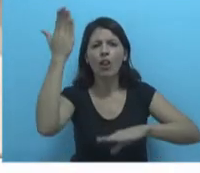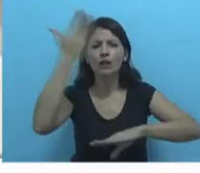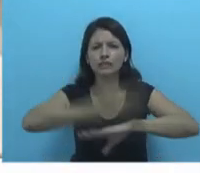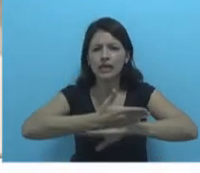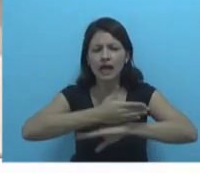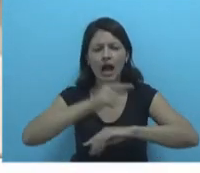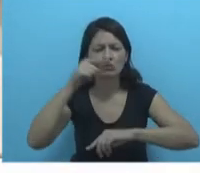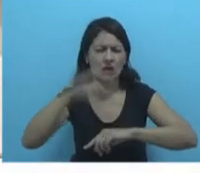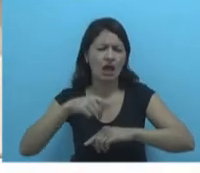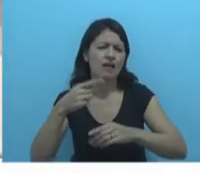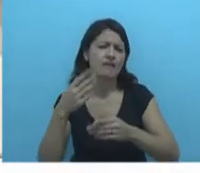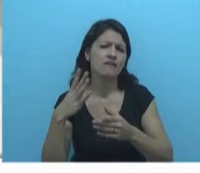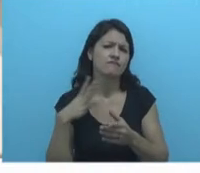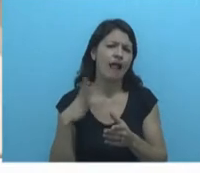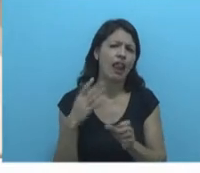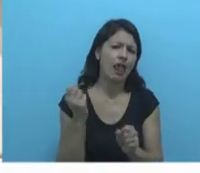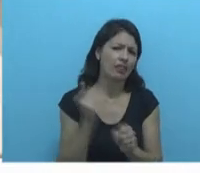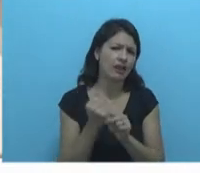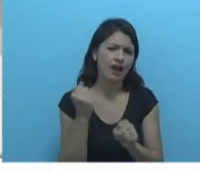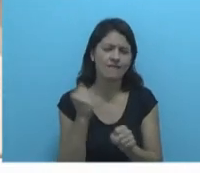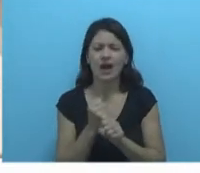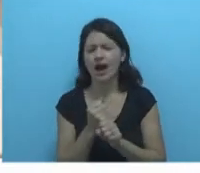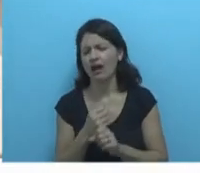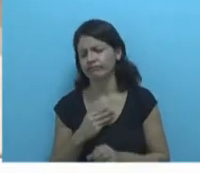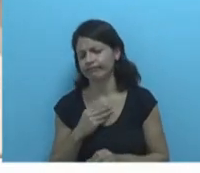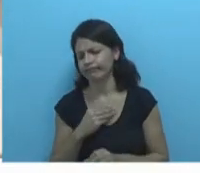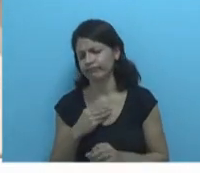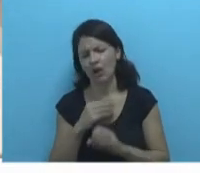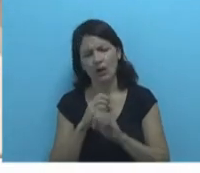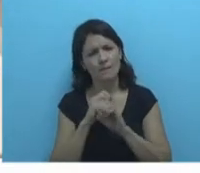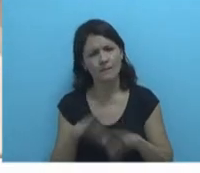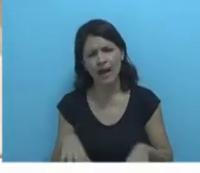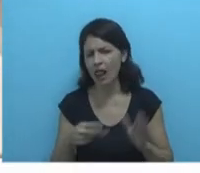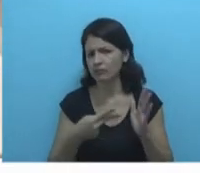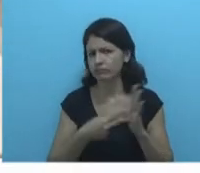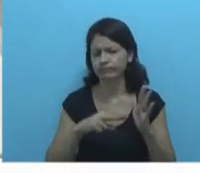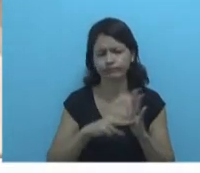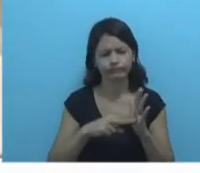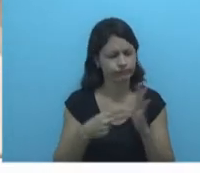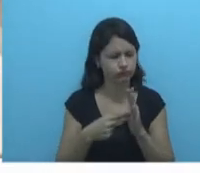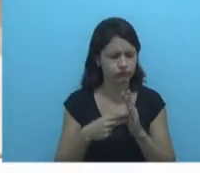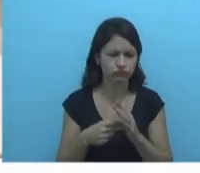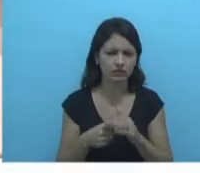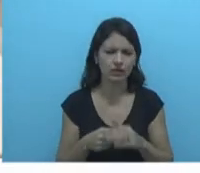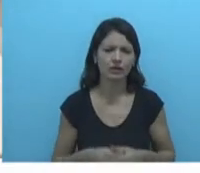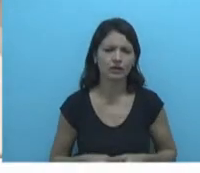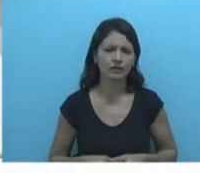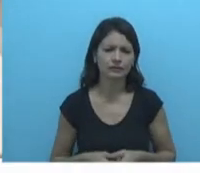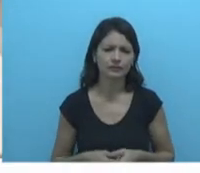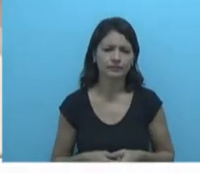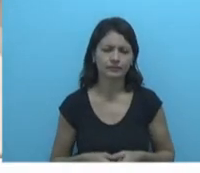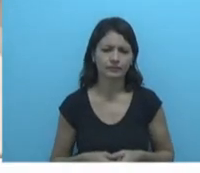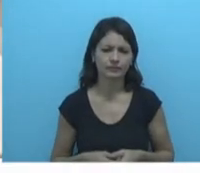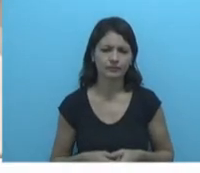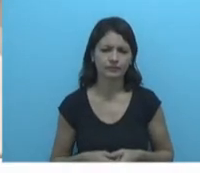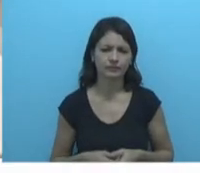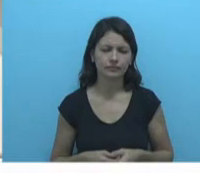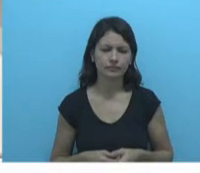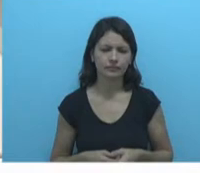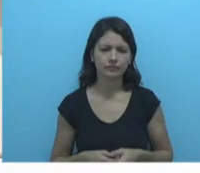trajeron mucha desesperanza en diferentes regiones de nuestro país y muchos aquí en la provincia de Santa